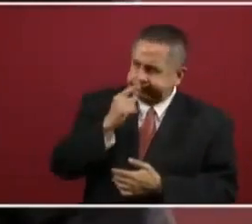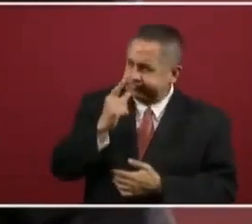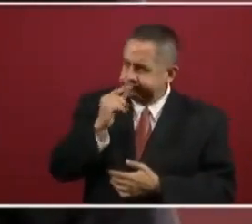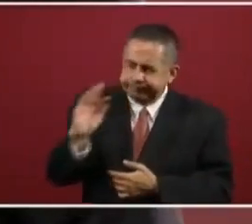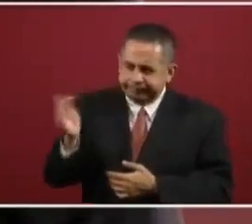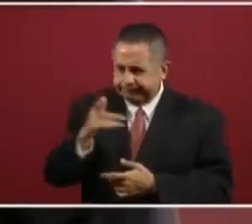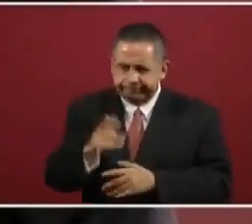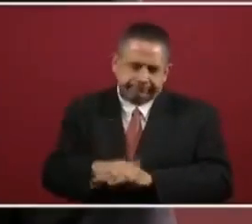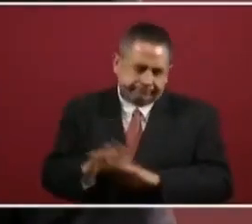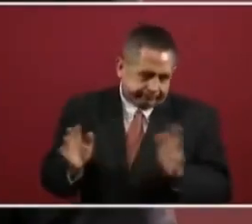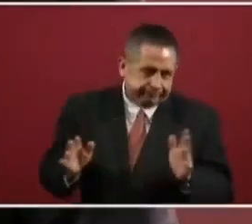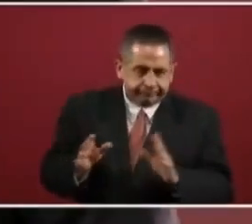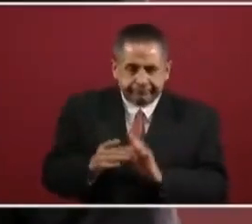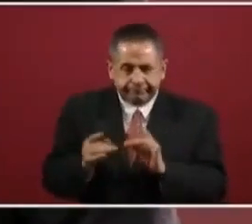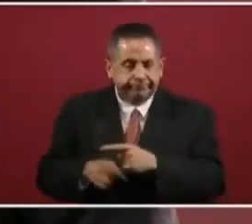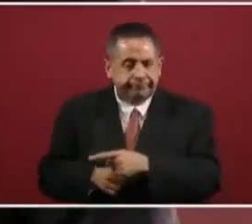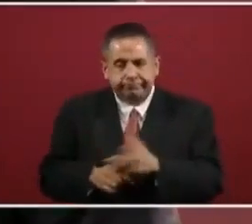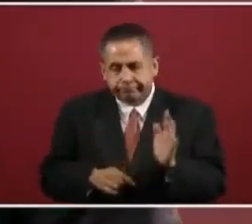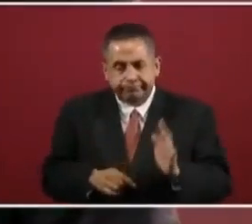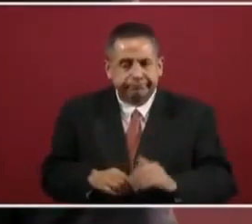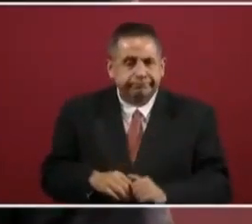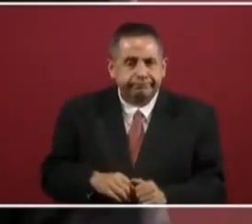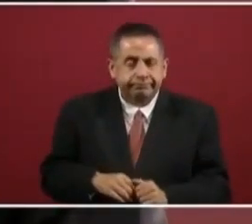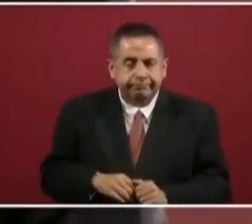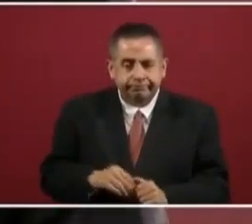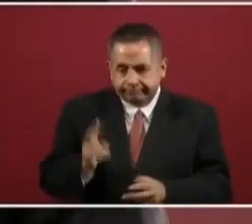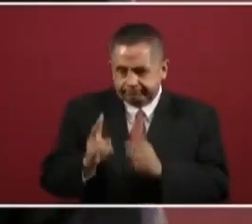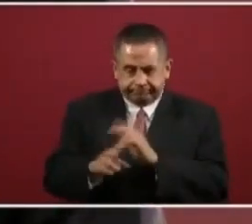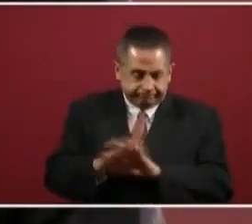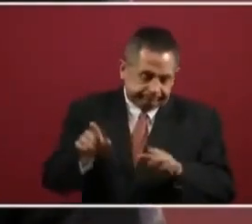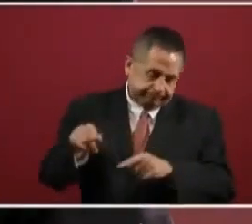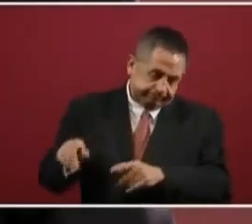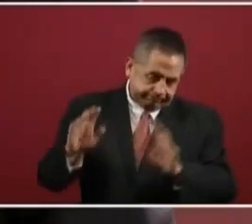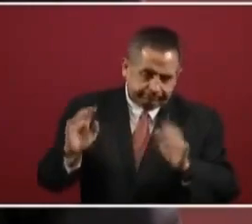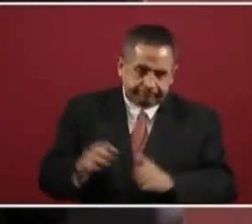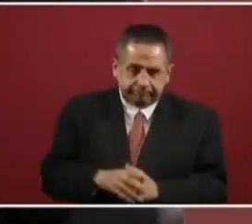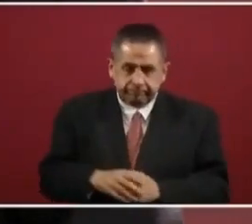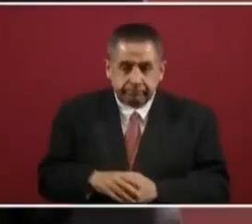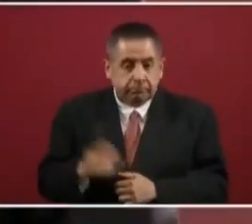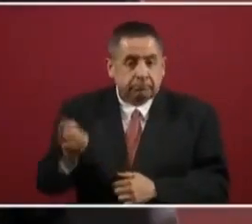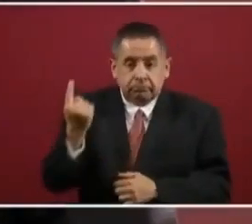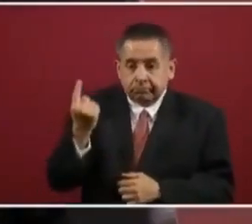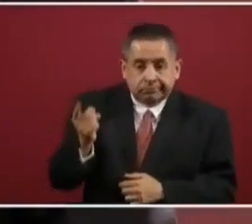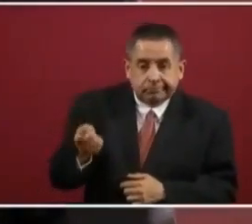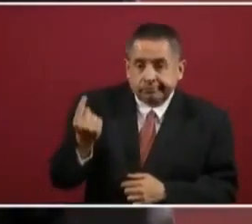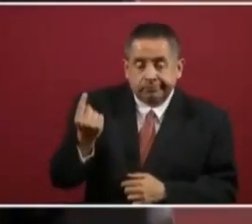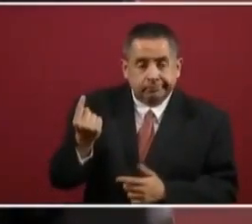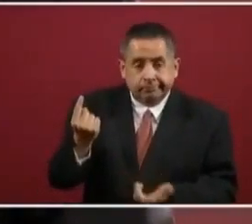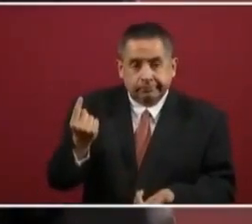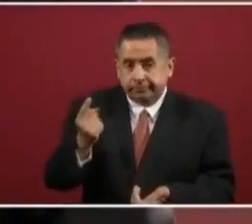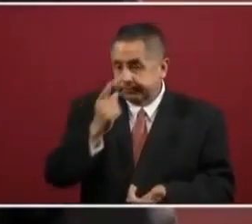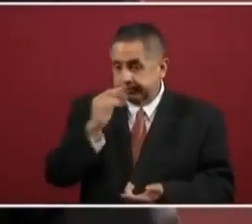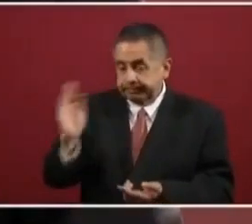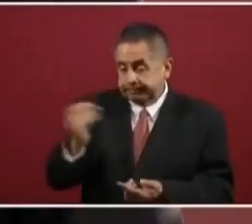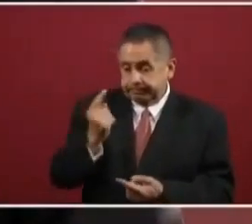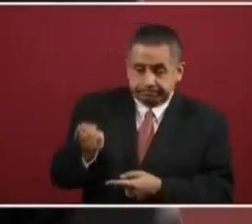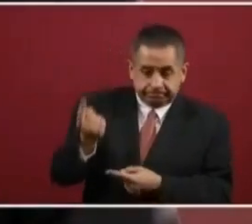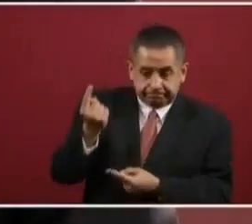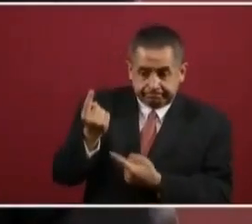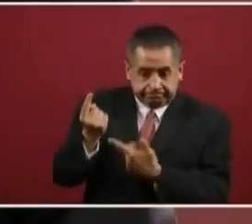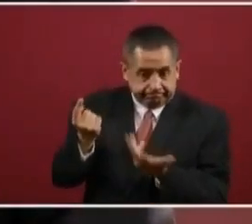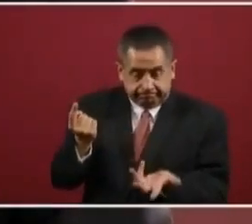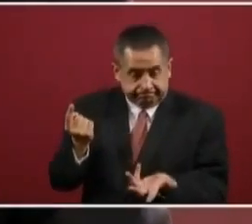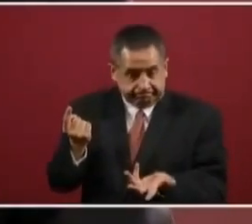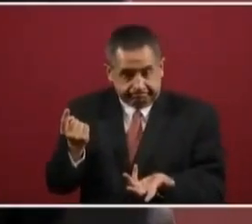que ya quedamos ya hablamos esto Era lo único que